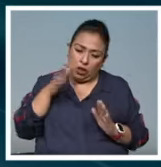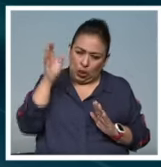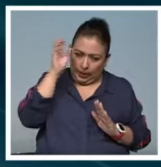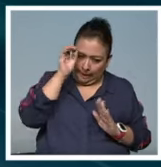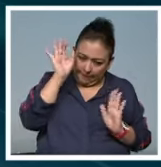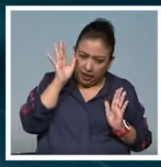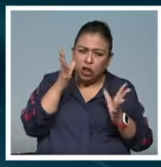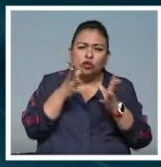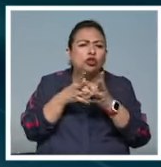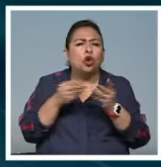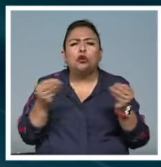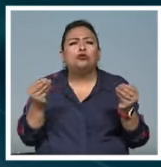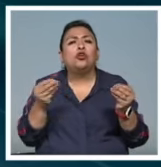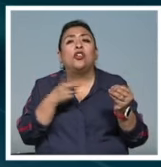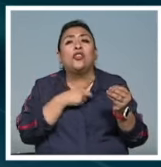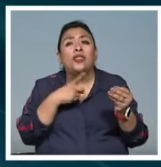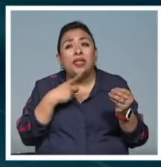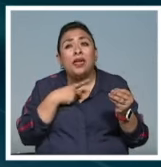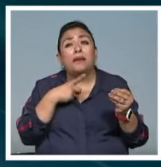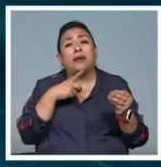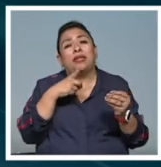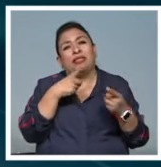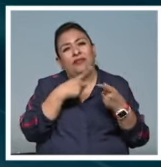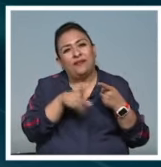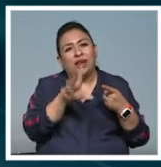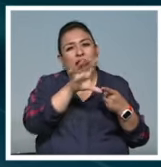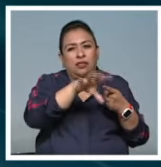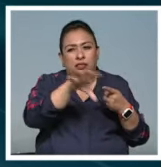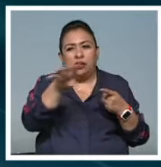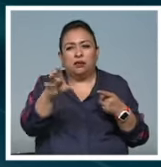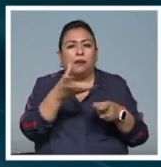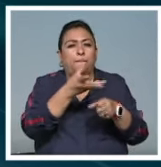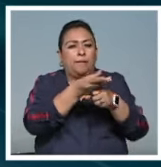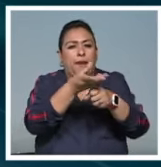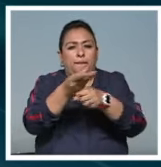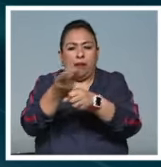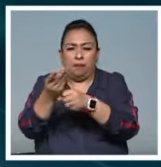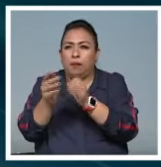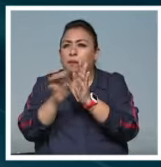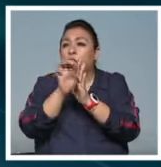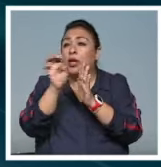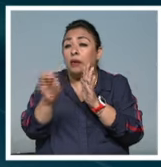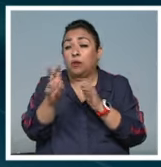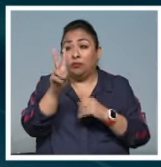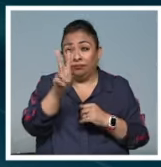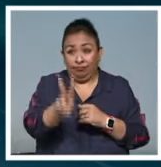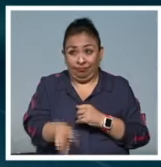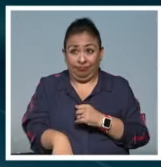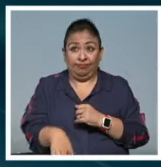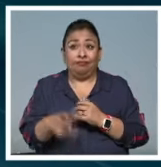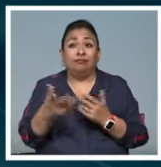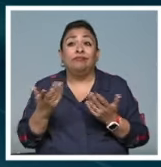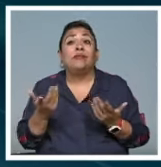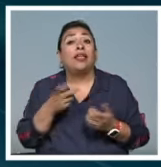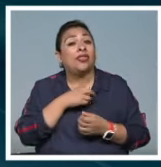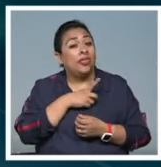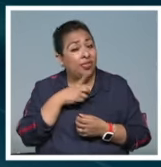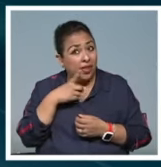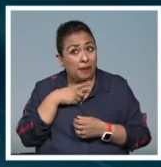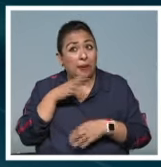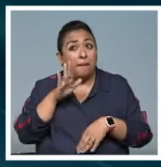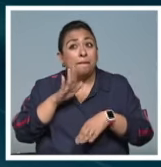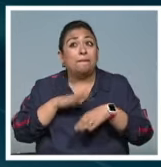que la solución tiene que venir de varios campos. Por una parte, definitivamente debe de haber